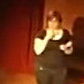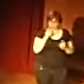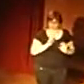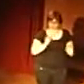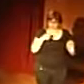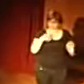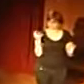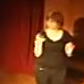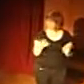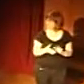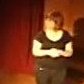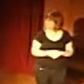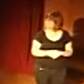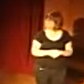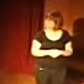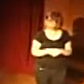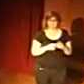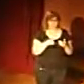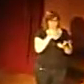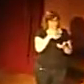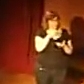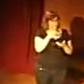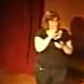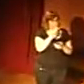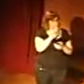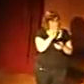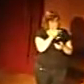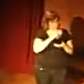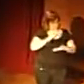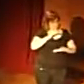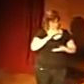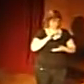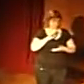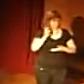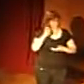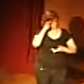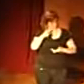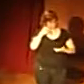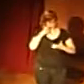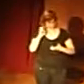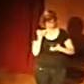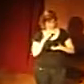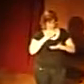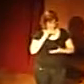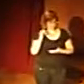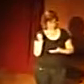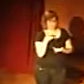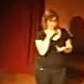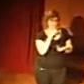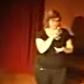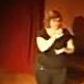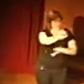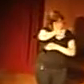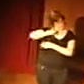eh eh la capacidad que tiene villamil No solo él otros artistas también pero desde luego villamil muy por encima de los